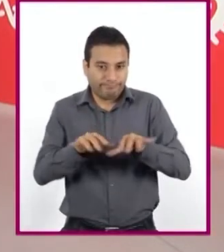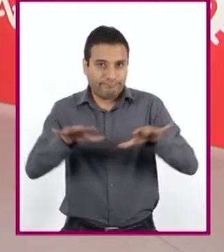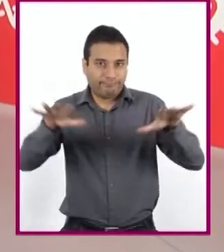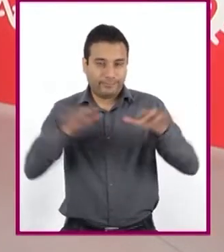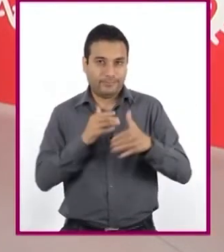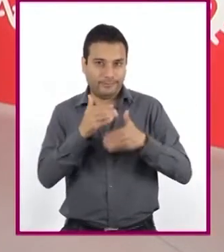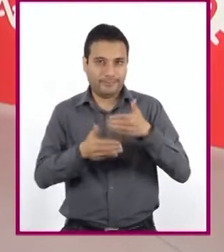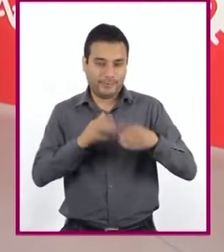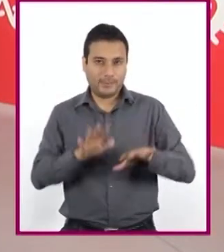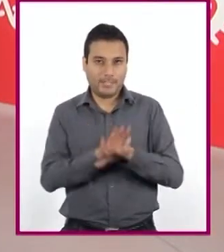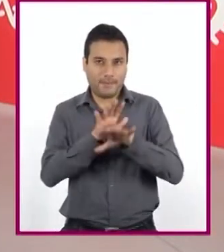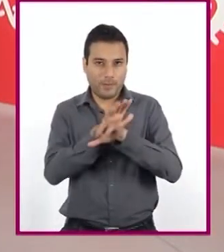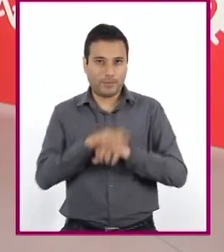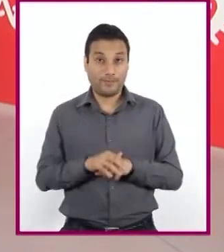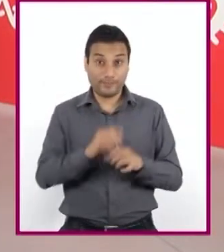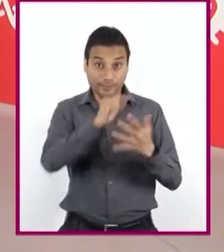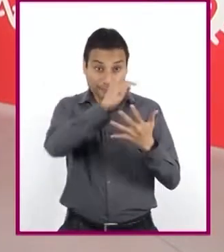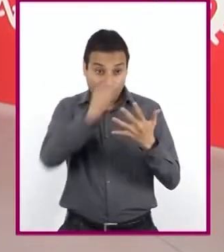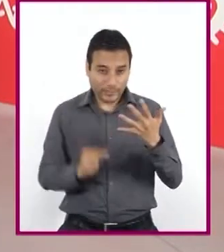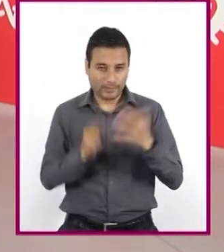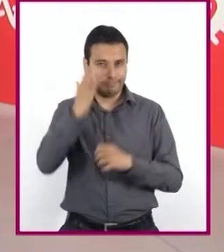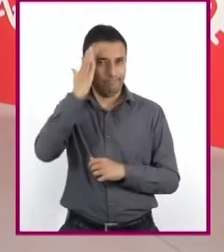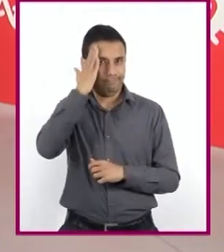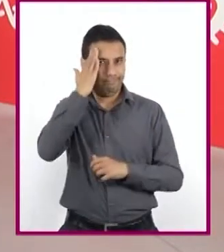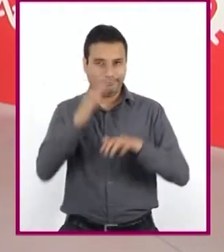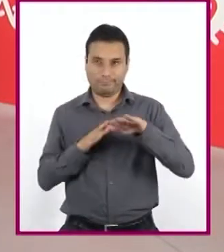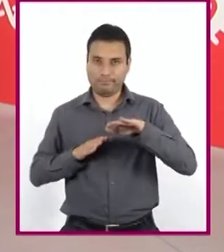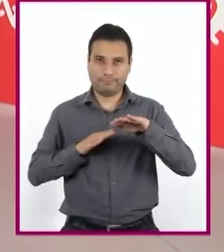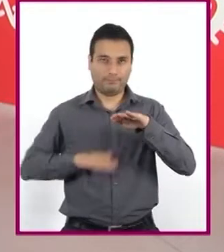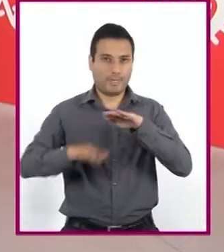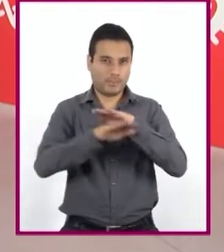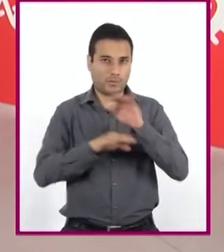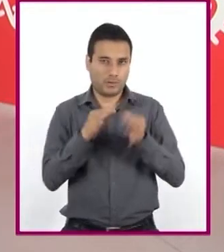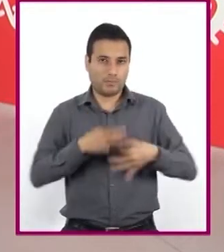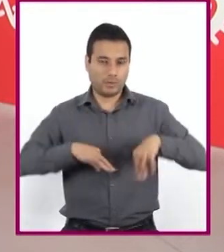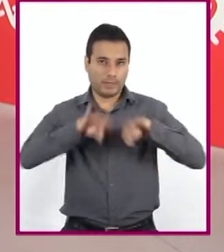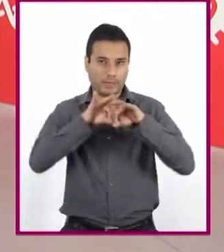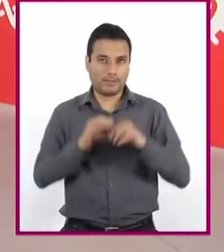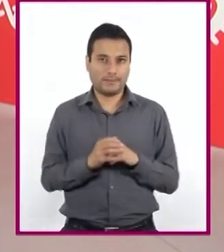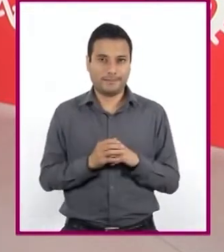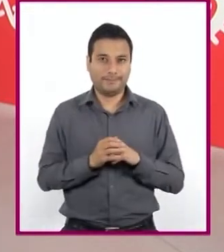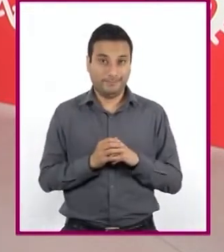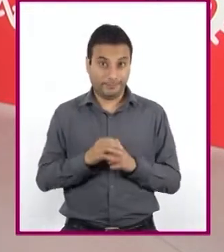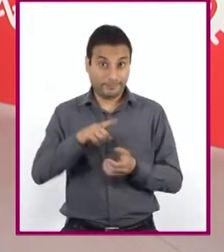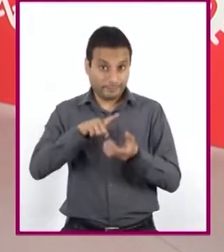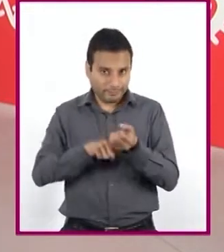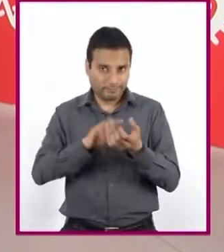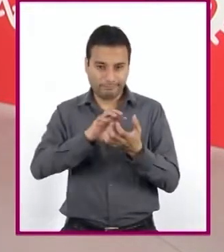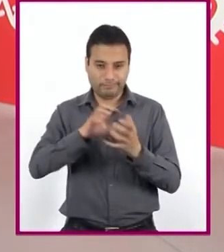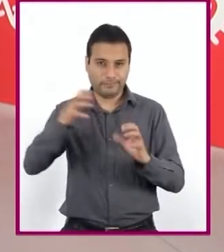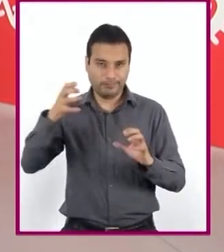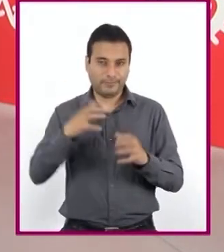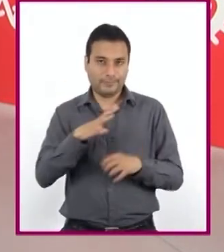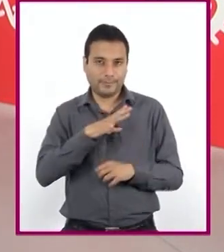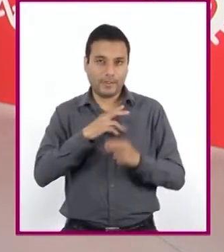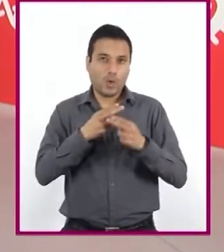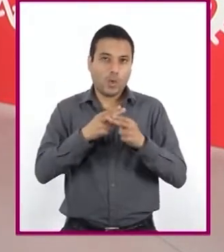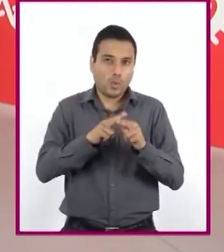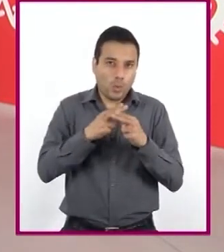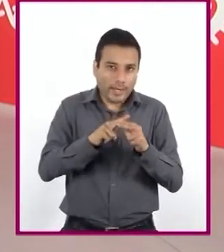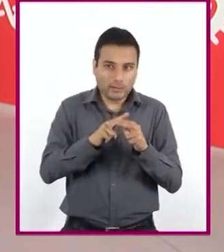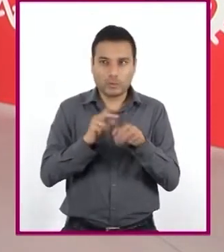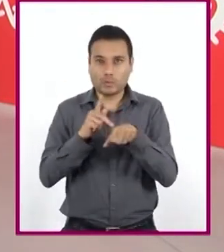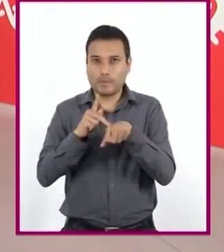Constituyen los componentes básicos de nuestro cuerpo, pues forman estructuras de los seres vivos, como los huesos, la